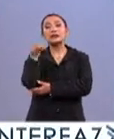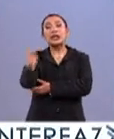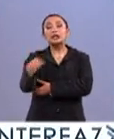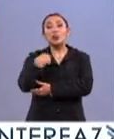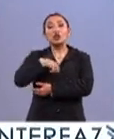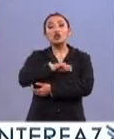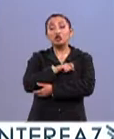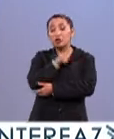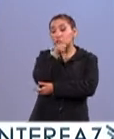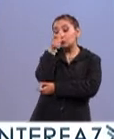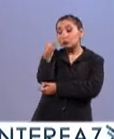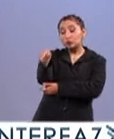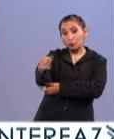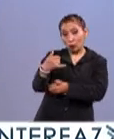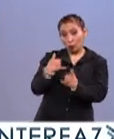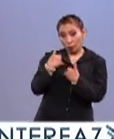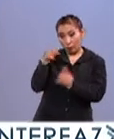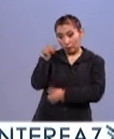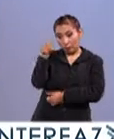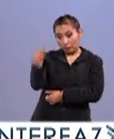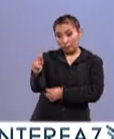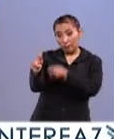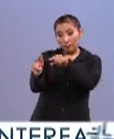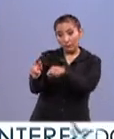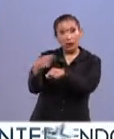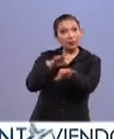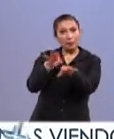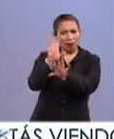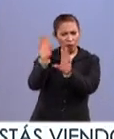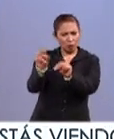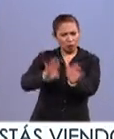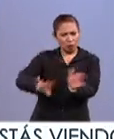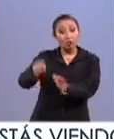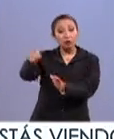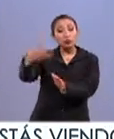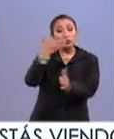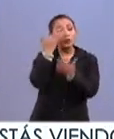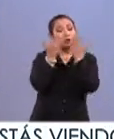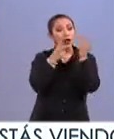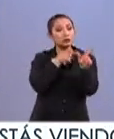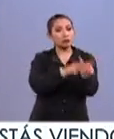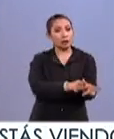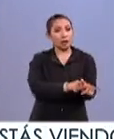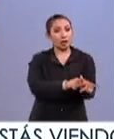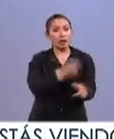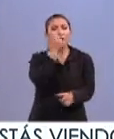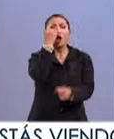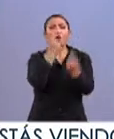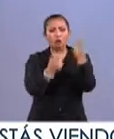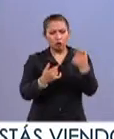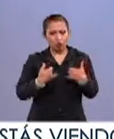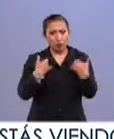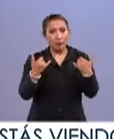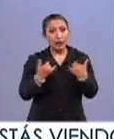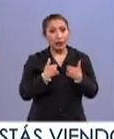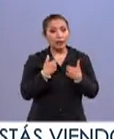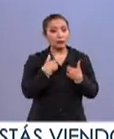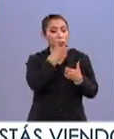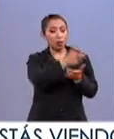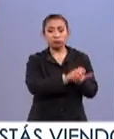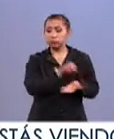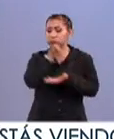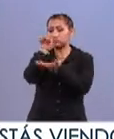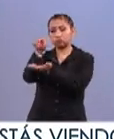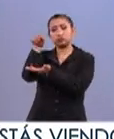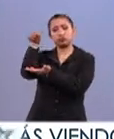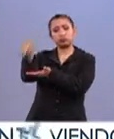un apoyo económico para que en lugar de trabajar puedan estudiar. Hay jóvenes que lo aportan a sus hogares